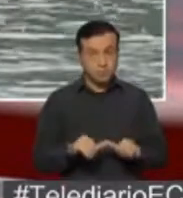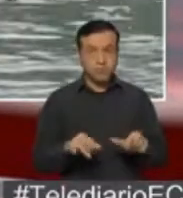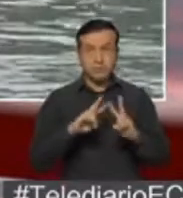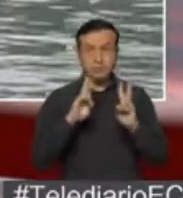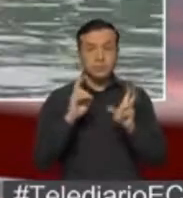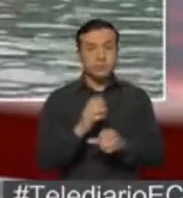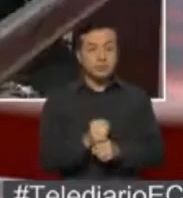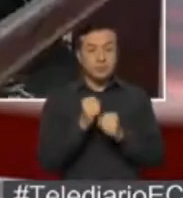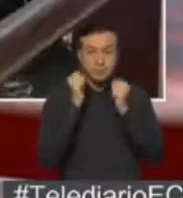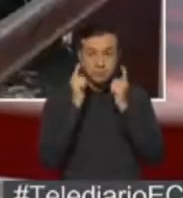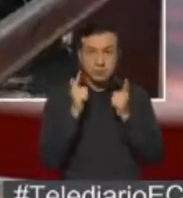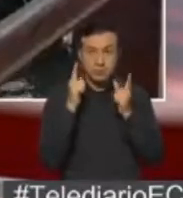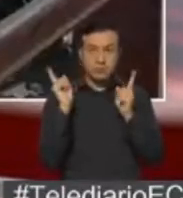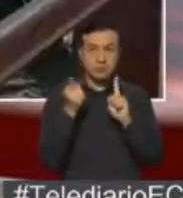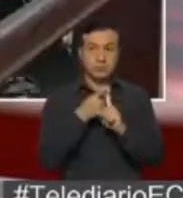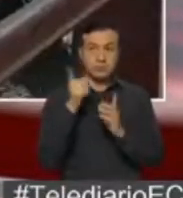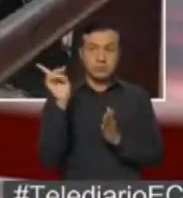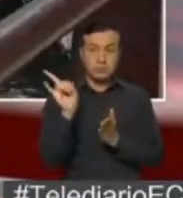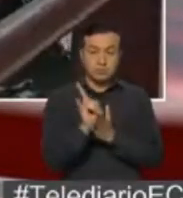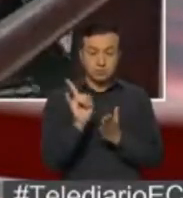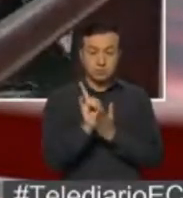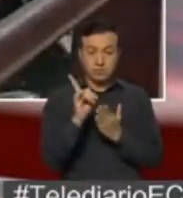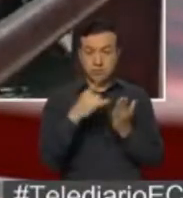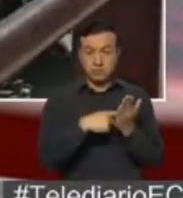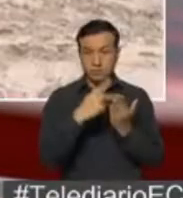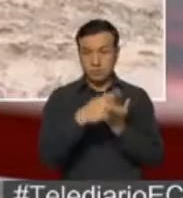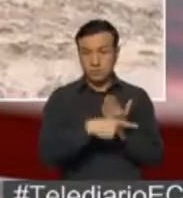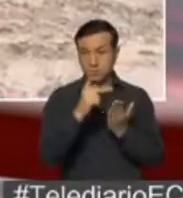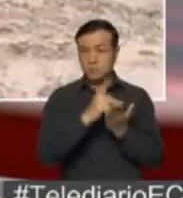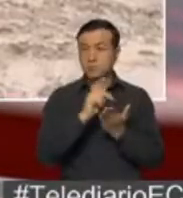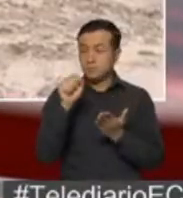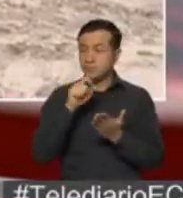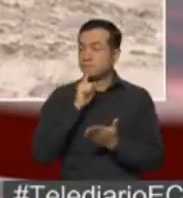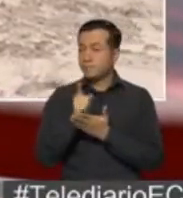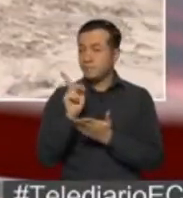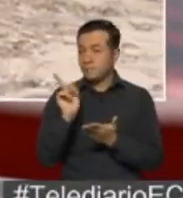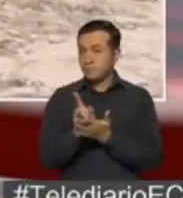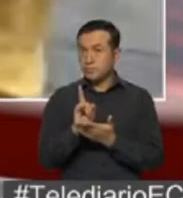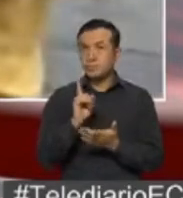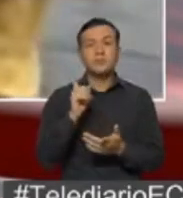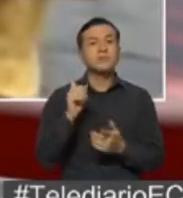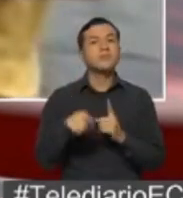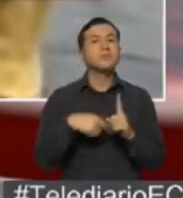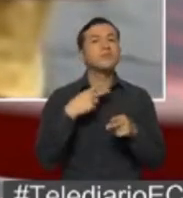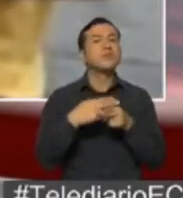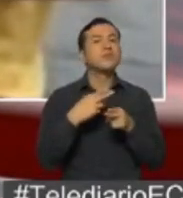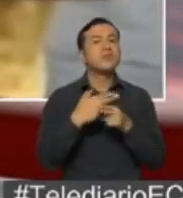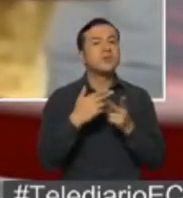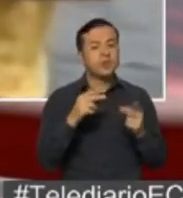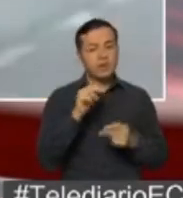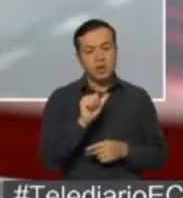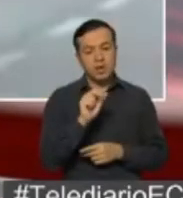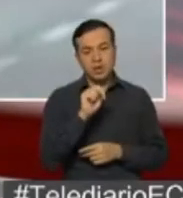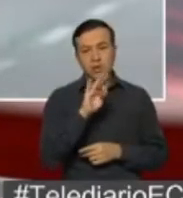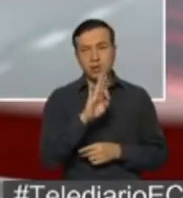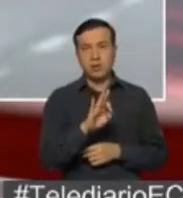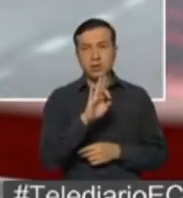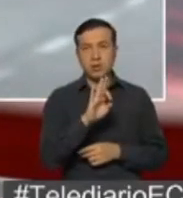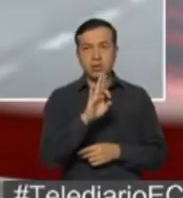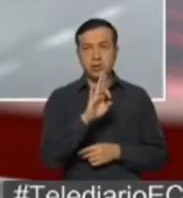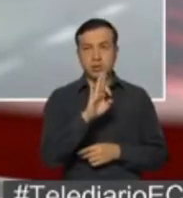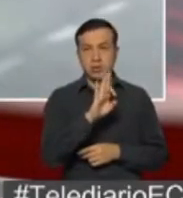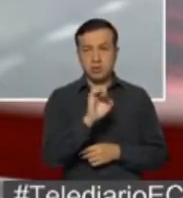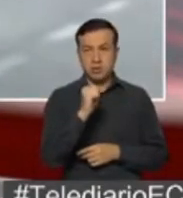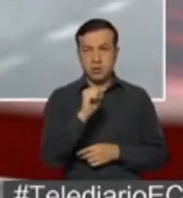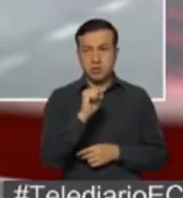la seguridad, solamente descargando este aplicativo celular. Correcto, sí. ¿Cuál es el nombre? ANTTS. Y a